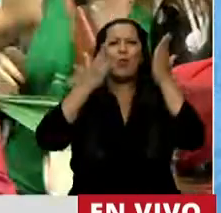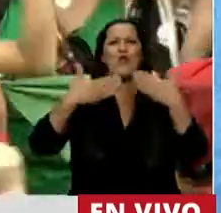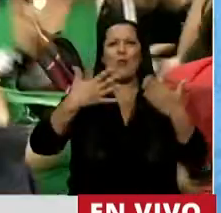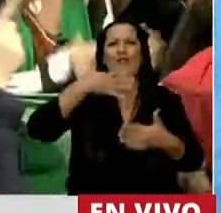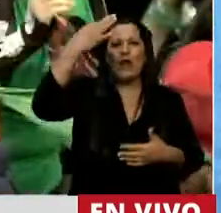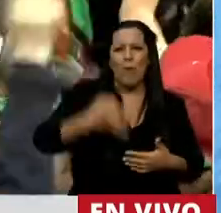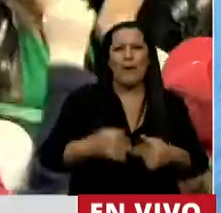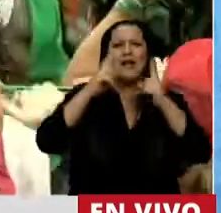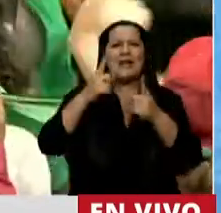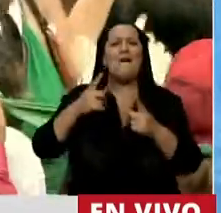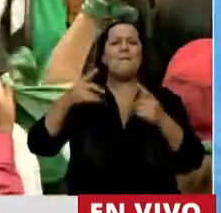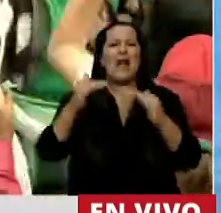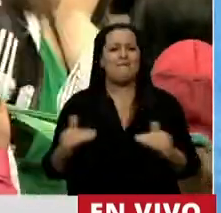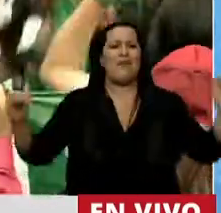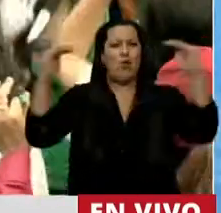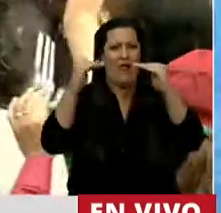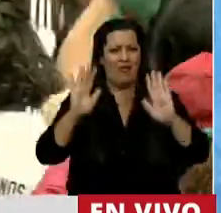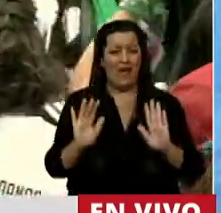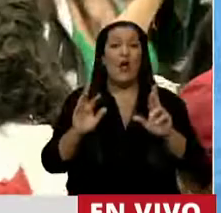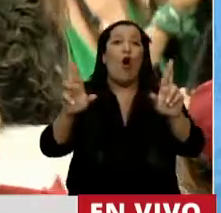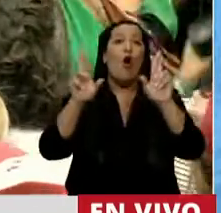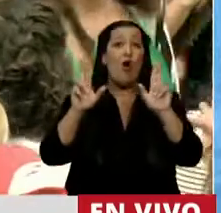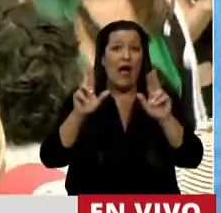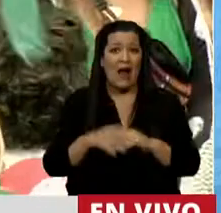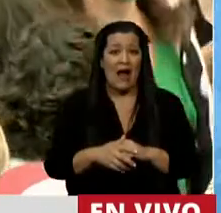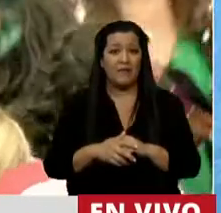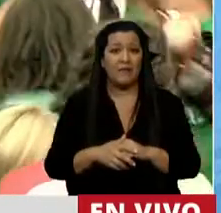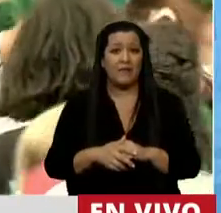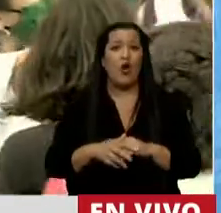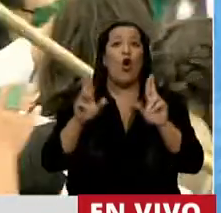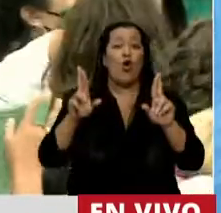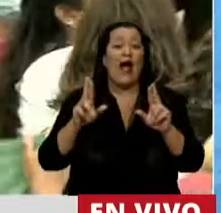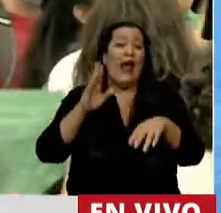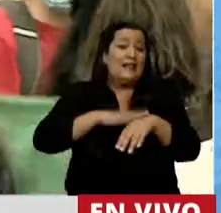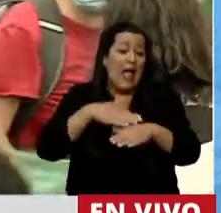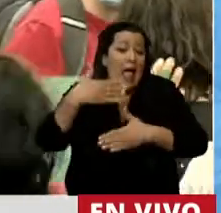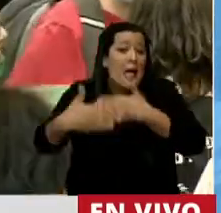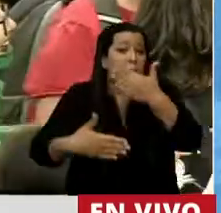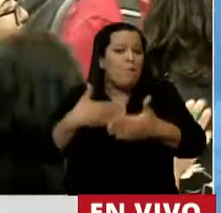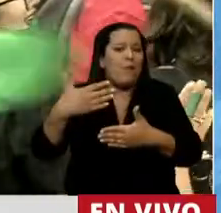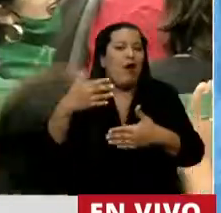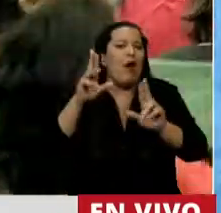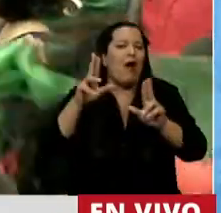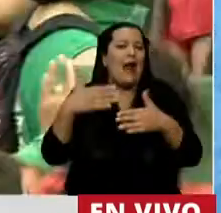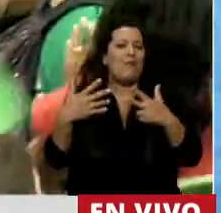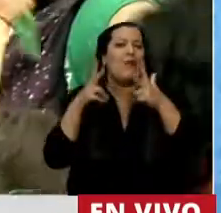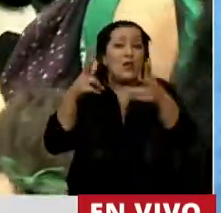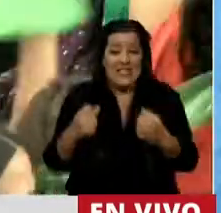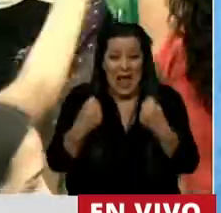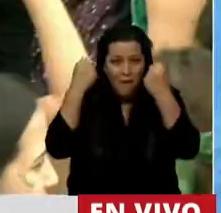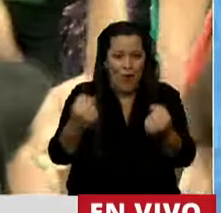desarrollarse en igualdad de condiciones. Ojalá, cuando el tiempo pase, podamos decir que el esfuerzo valió la pena,